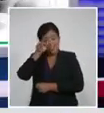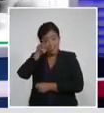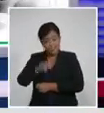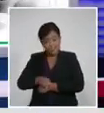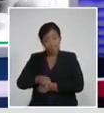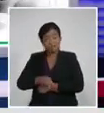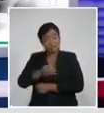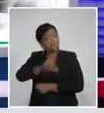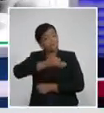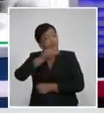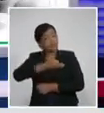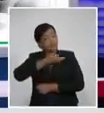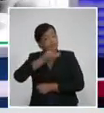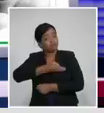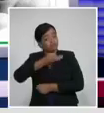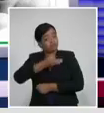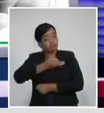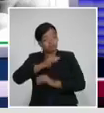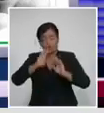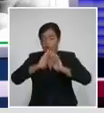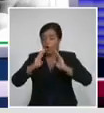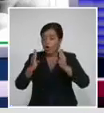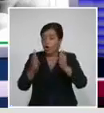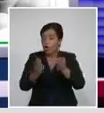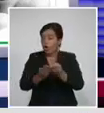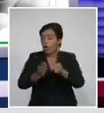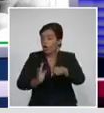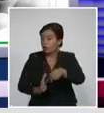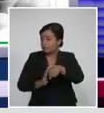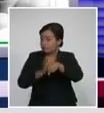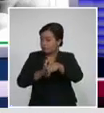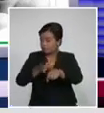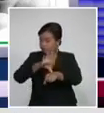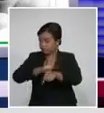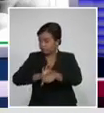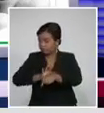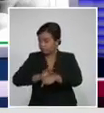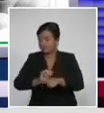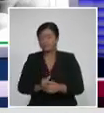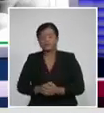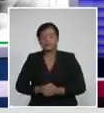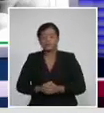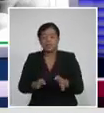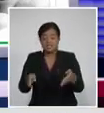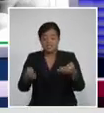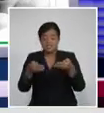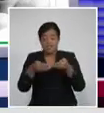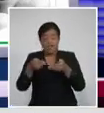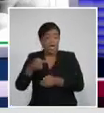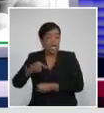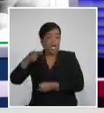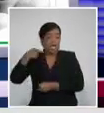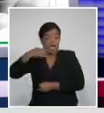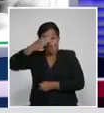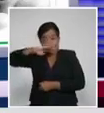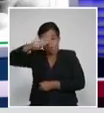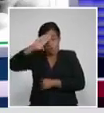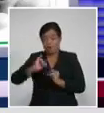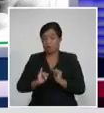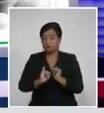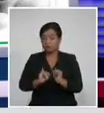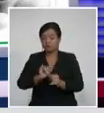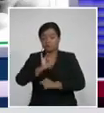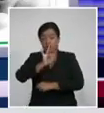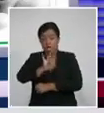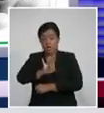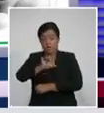García, director nacional de epidemiología del Ministerio de Salud Pública. Al cierre del día de ayer, La Nación reporta